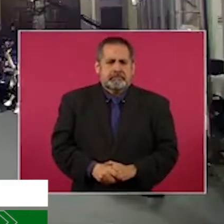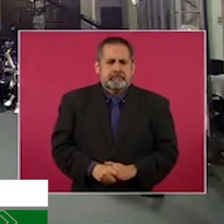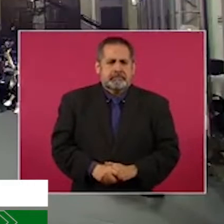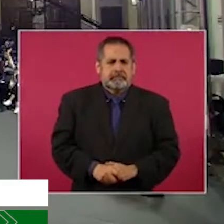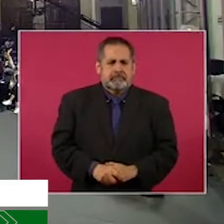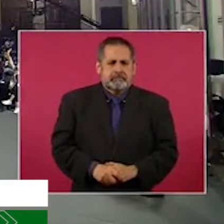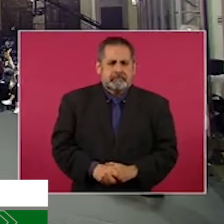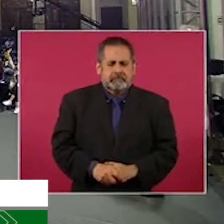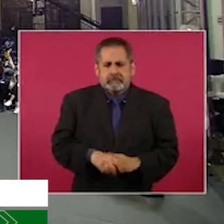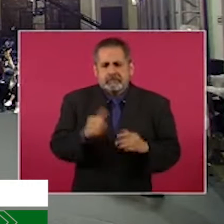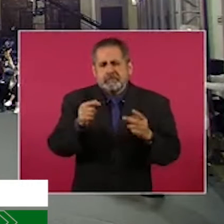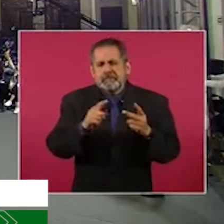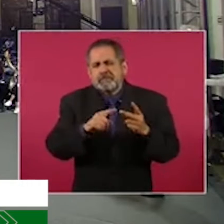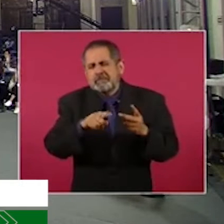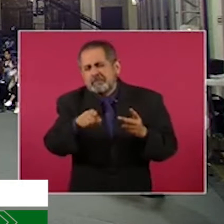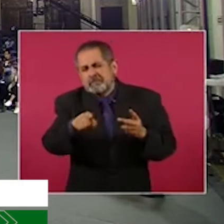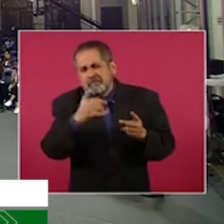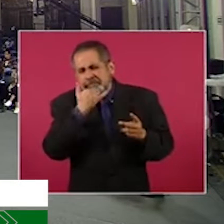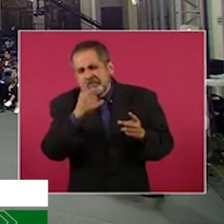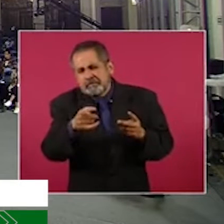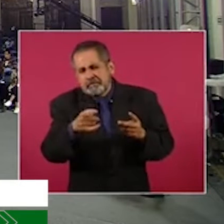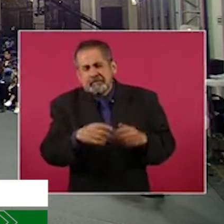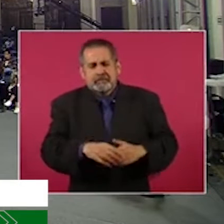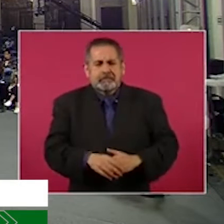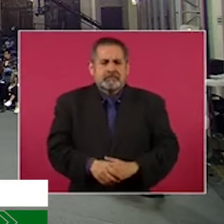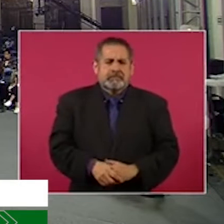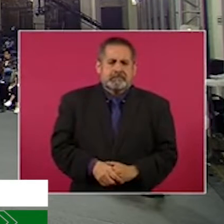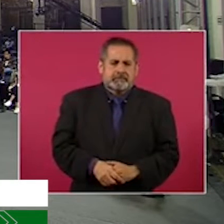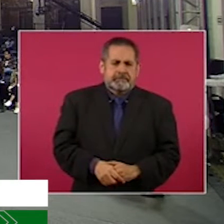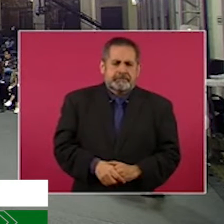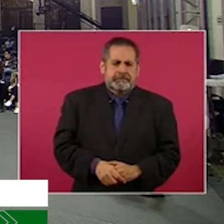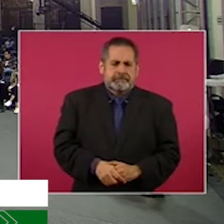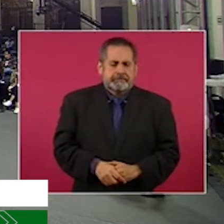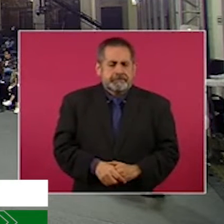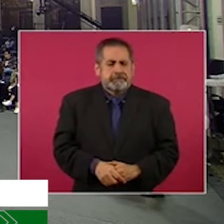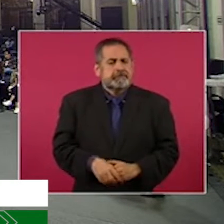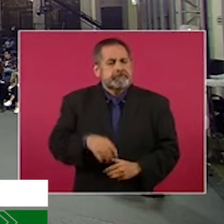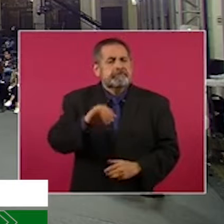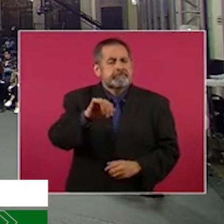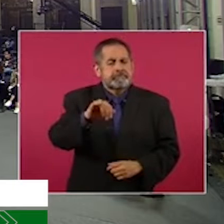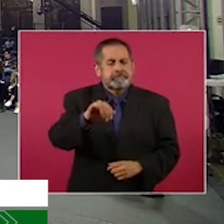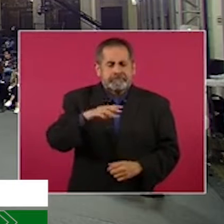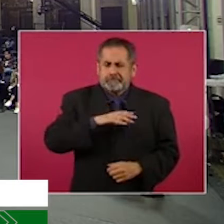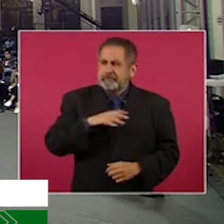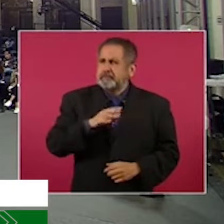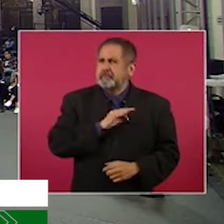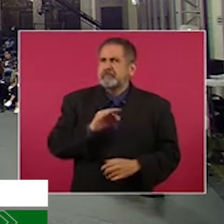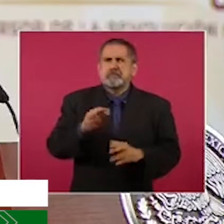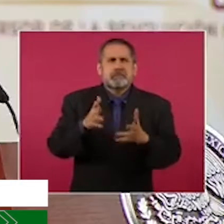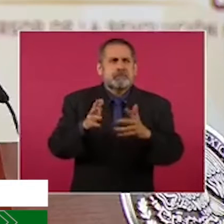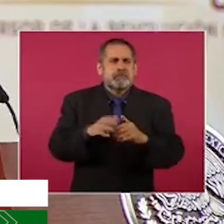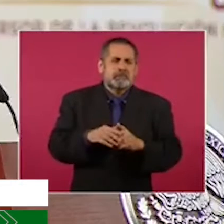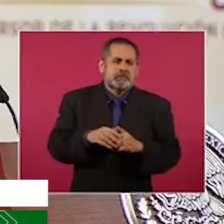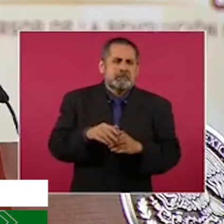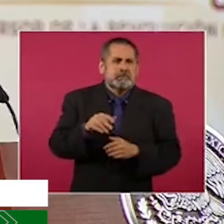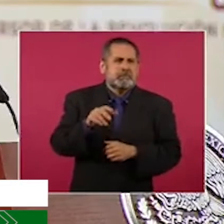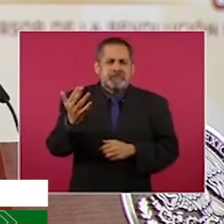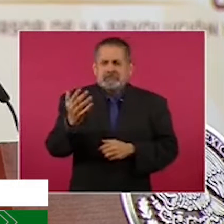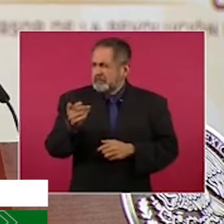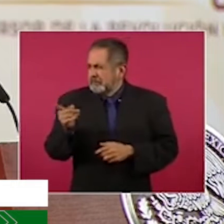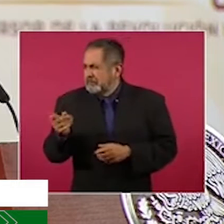un juez no suspende o impide la actividad de esta corporación. Hay como 30 o